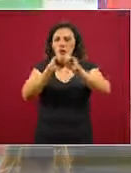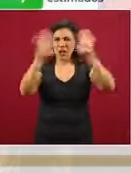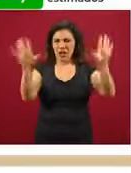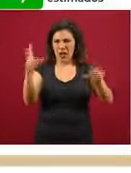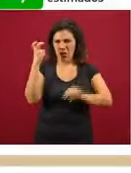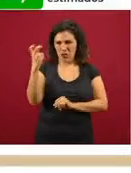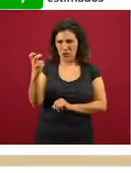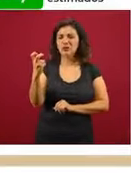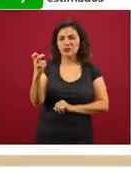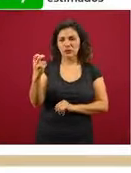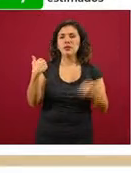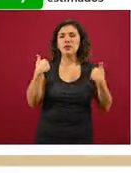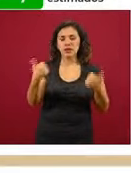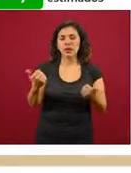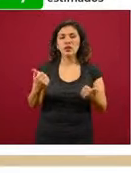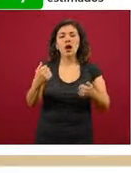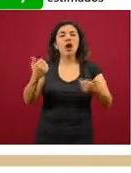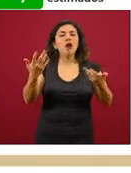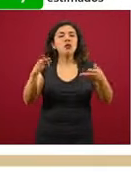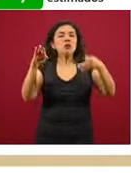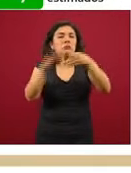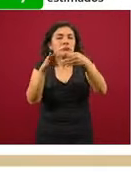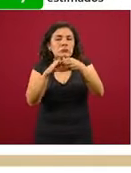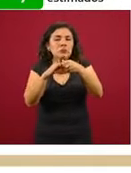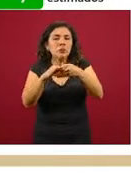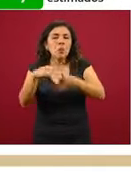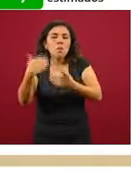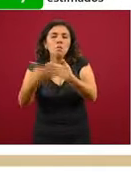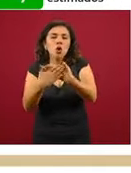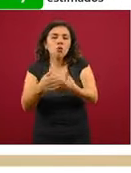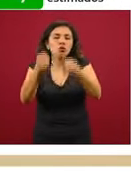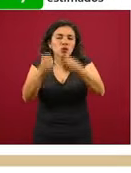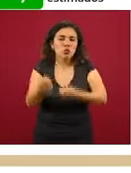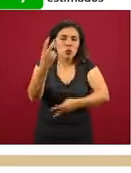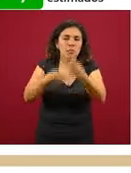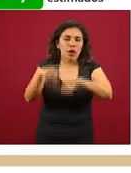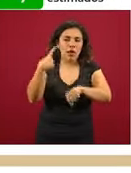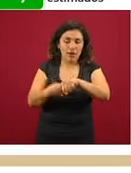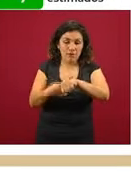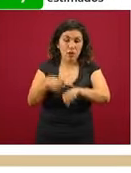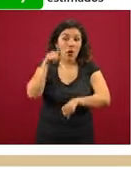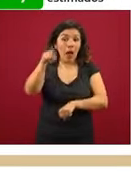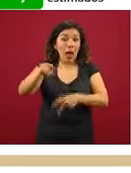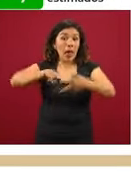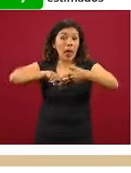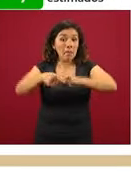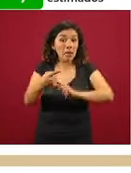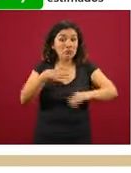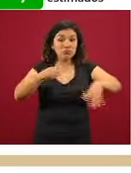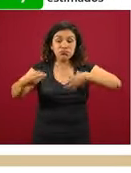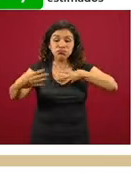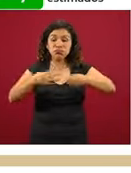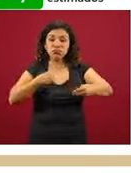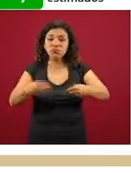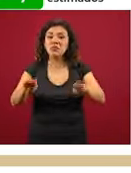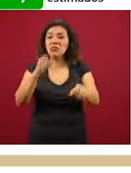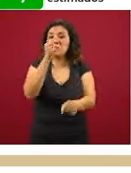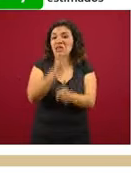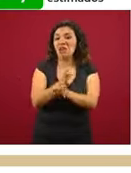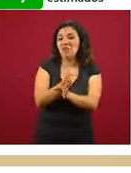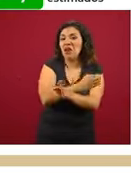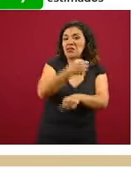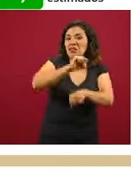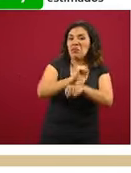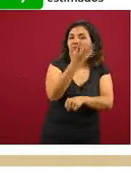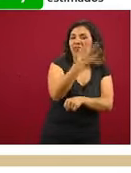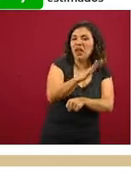claro, precisamente los casos estimados. Baja California Sur inicia con su transmisión, como muchas otras entidades, de manera temprana, entre la